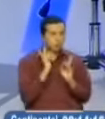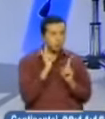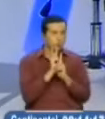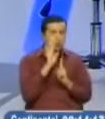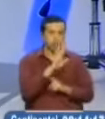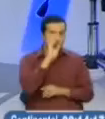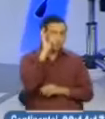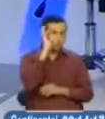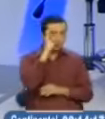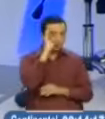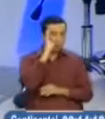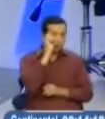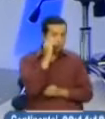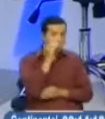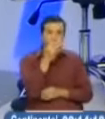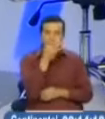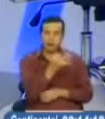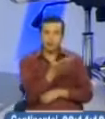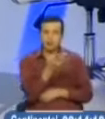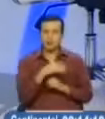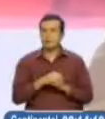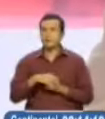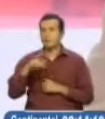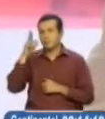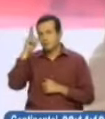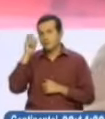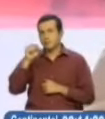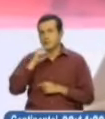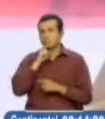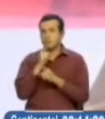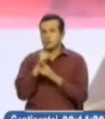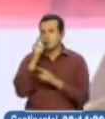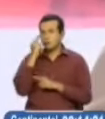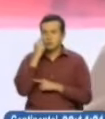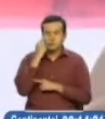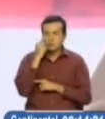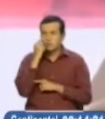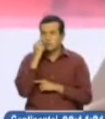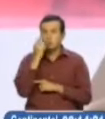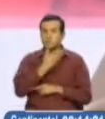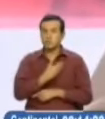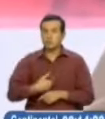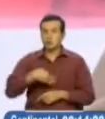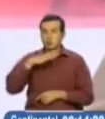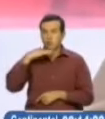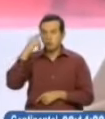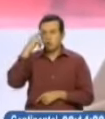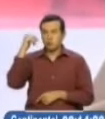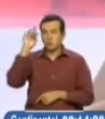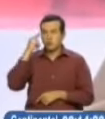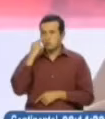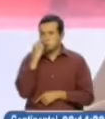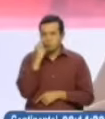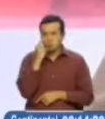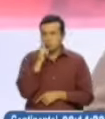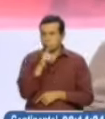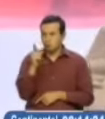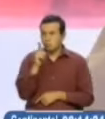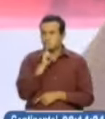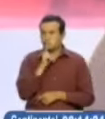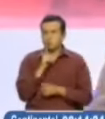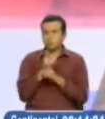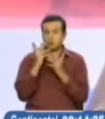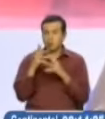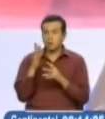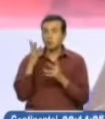su discurso o era real? No, yo creo que ahí hubo una enorme intuición política de Correa, en particular, que fue quien puso esto en escena, porque además era una cuestión